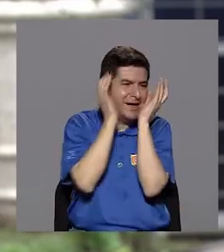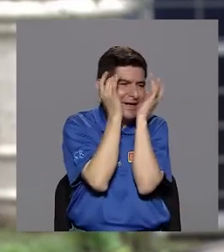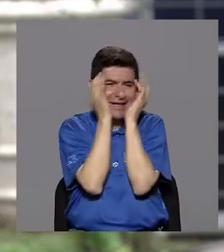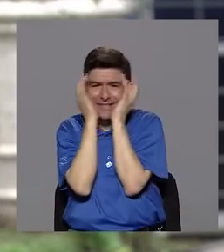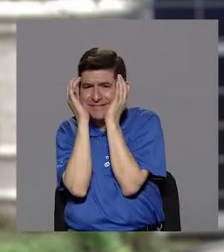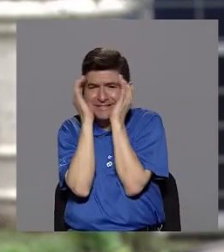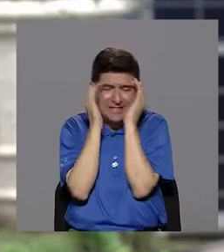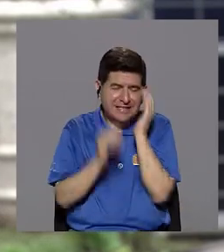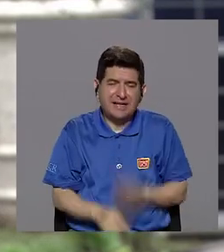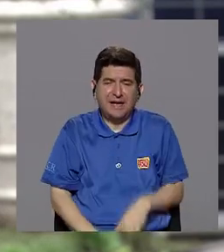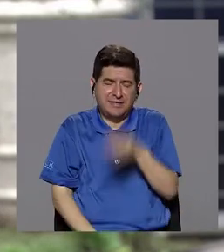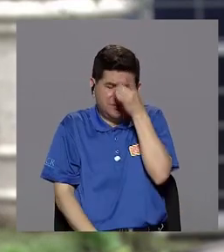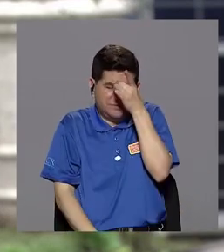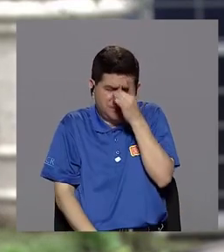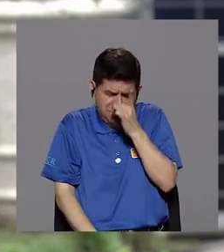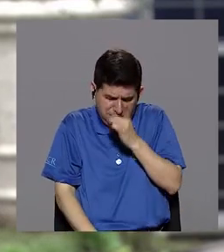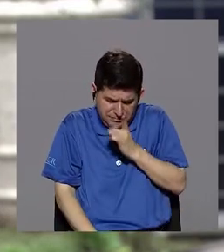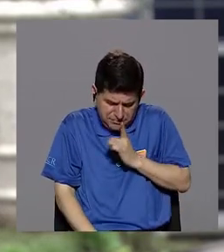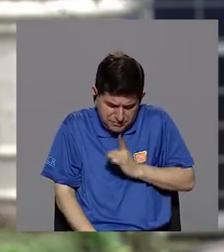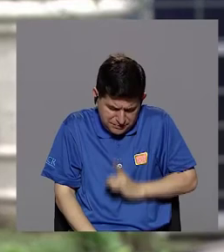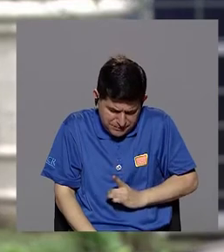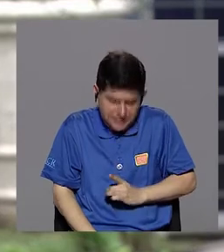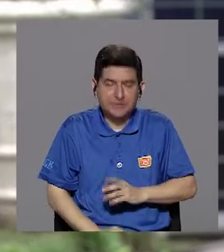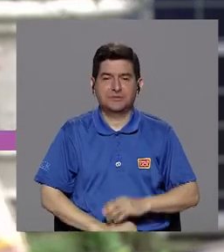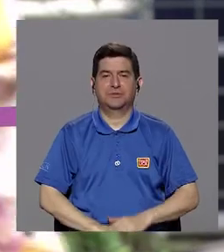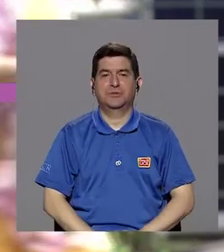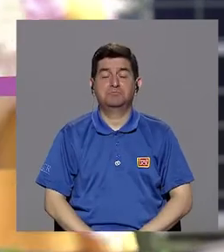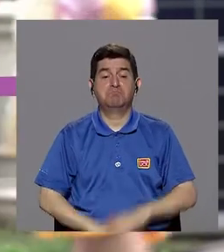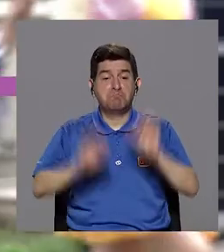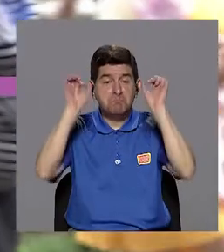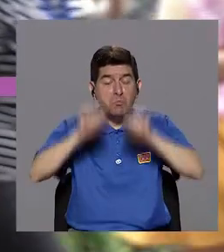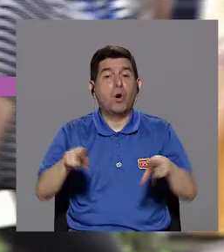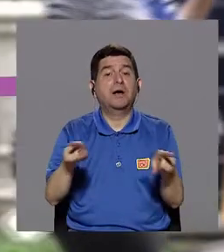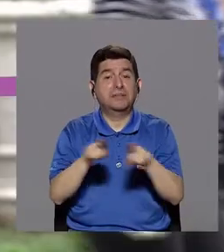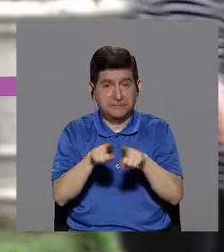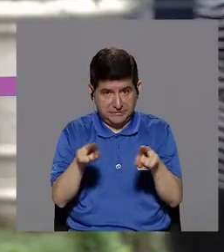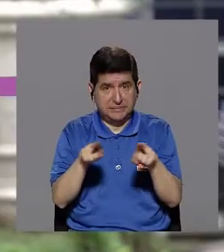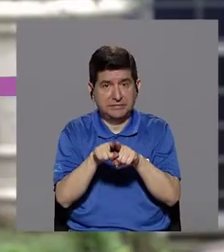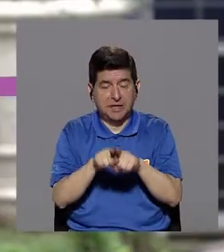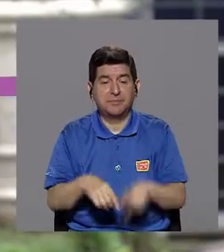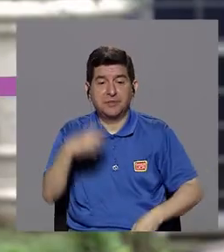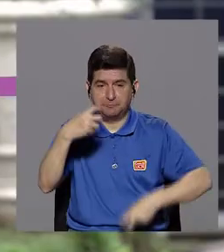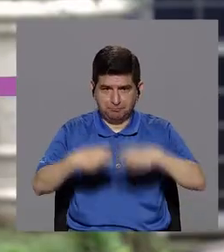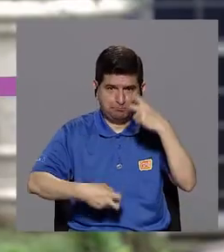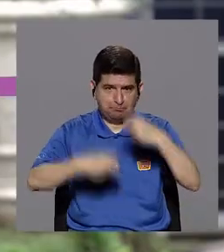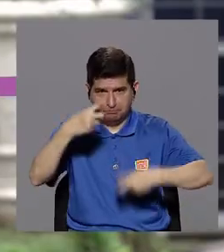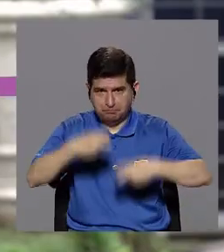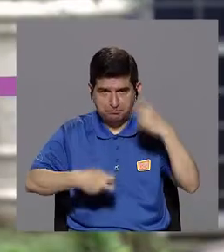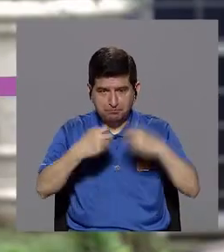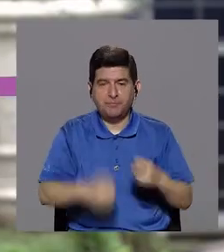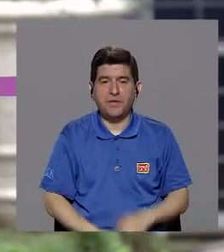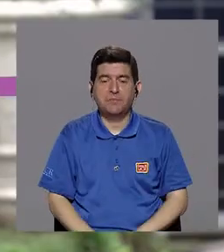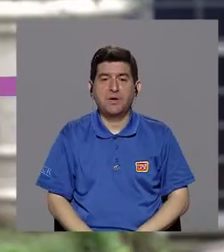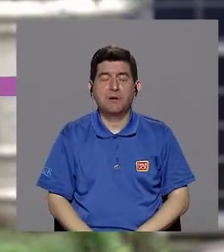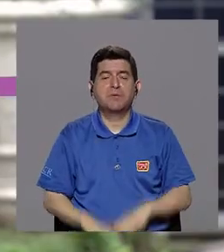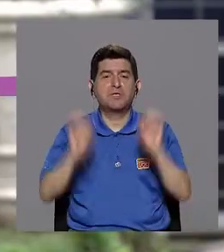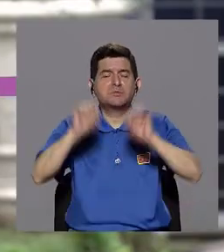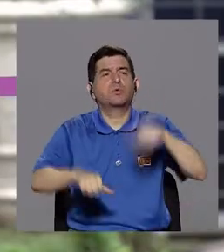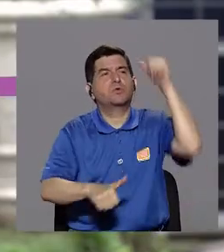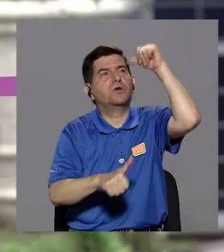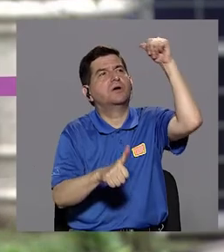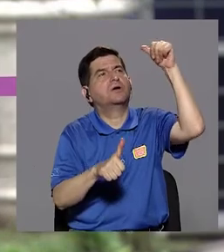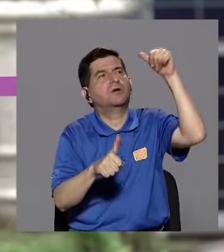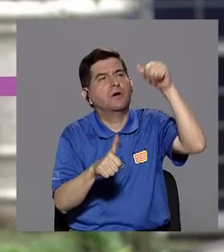ansiedad, depresión y pueden tener también problemas para